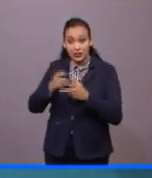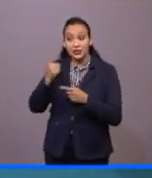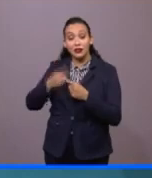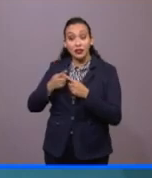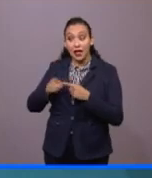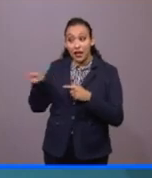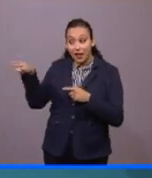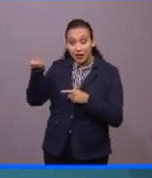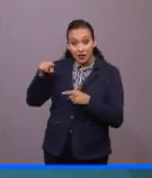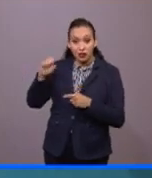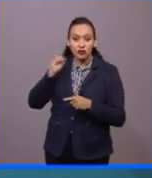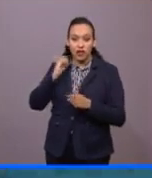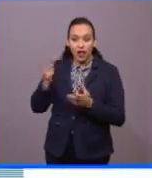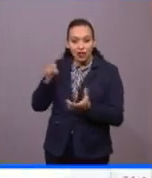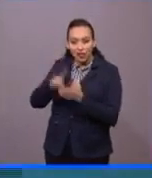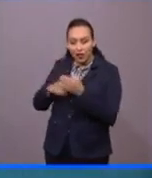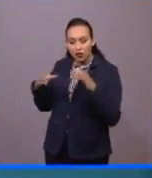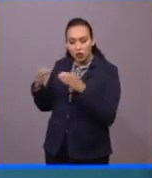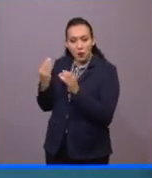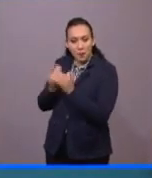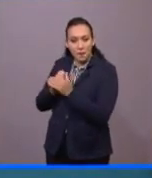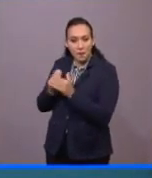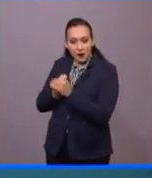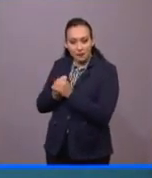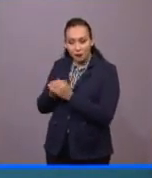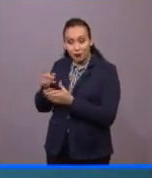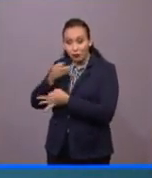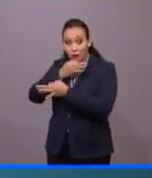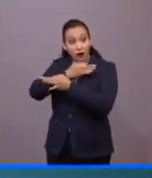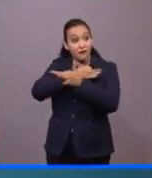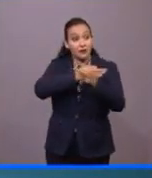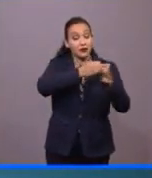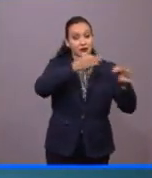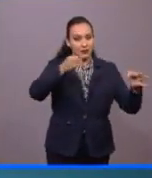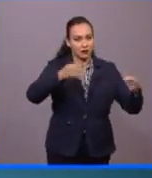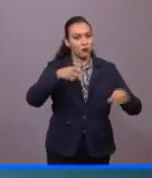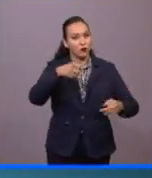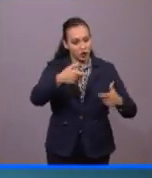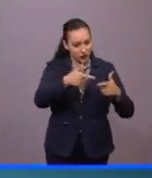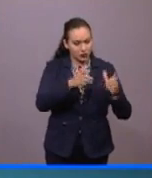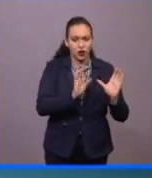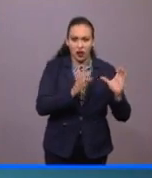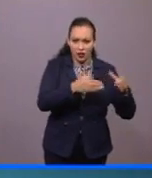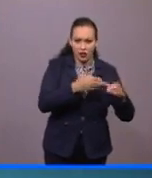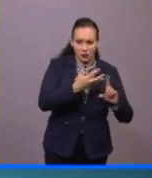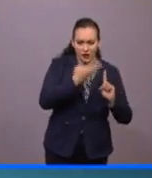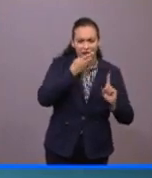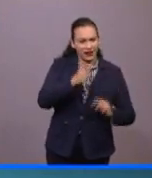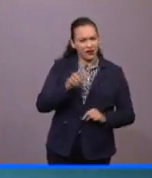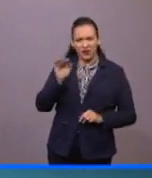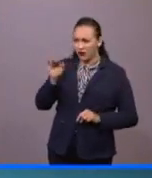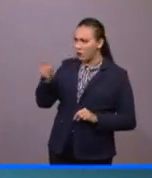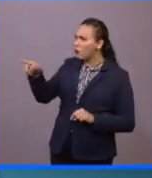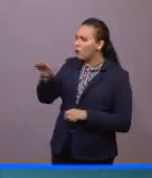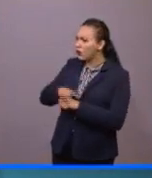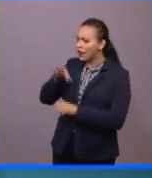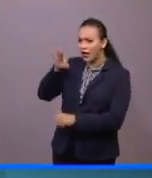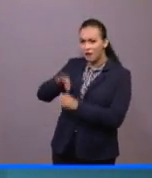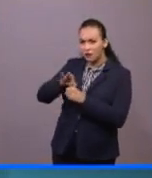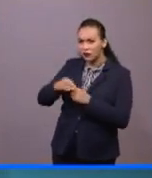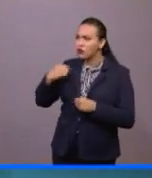secreto y la propuesta se rechazó sin rendir cuentas públicamente. La Corte resolvió que la votación secreta no